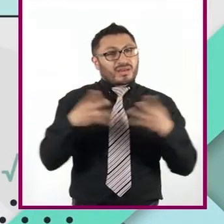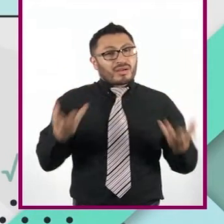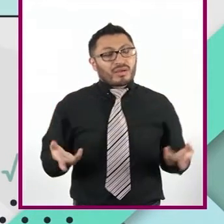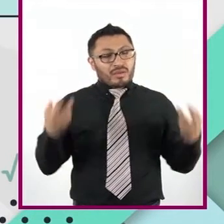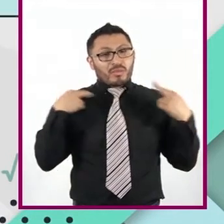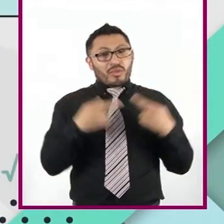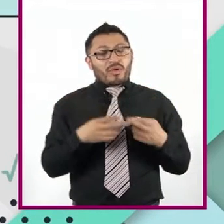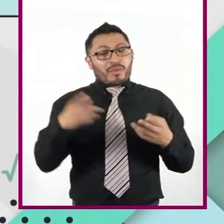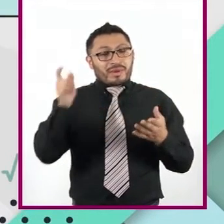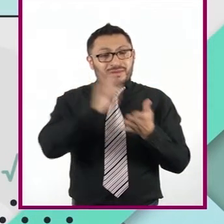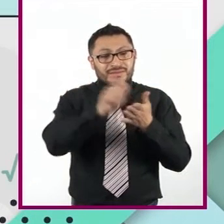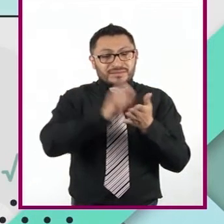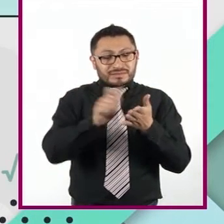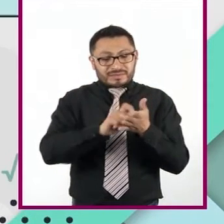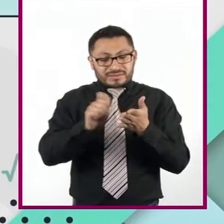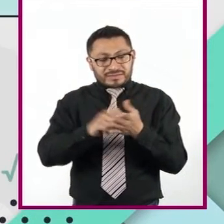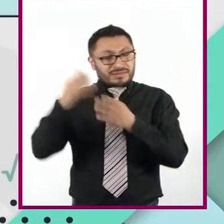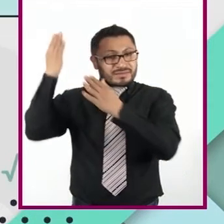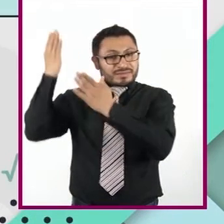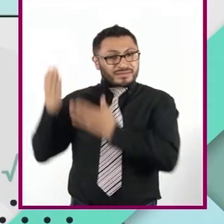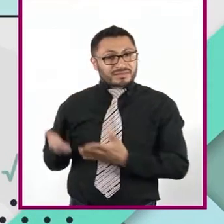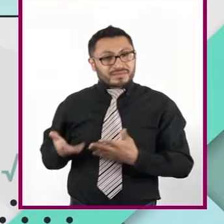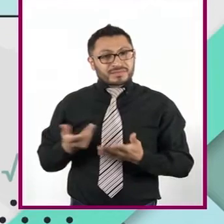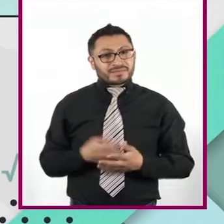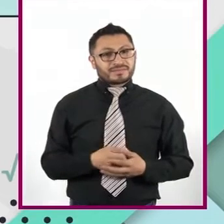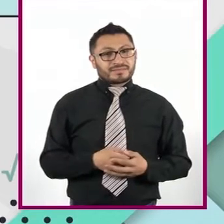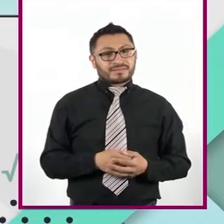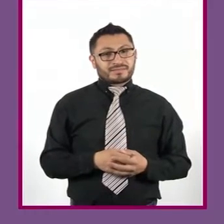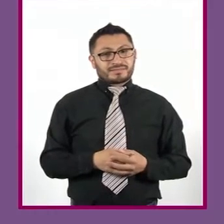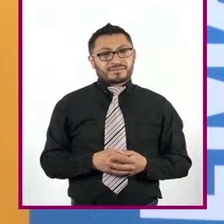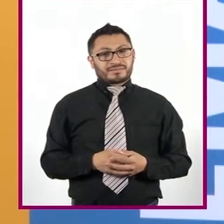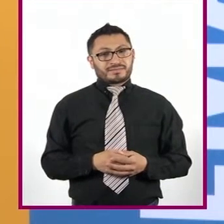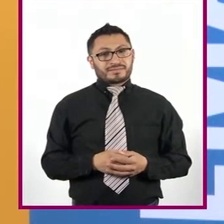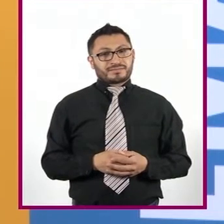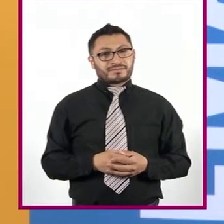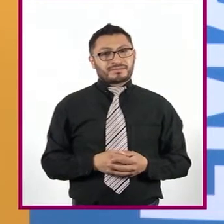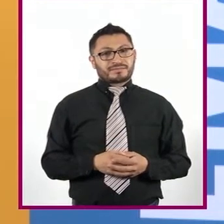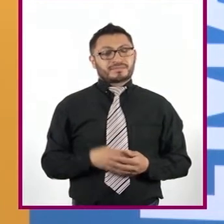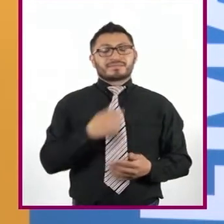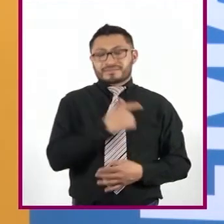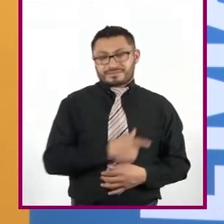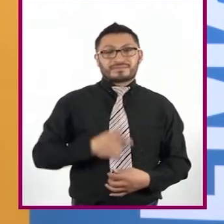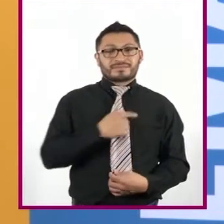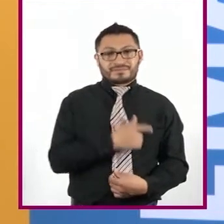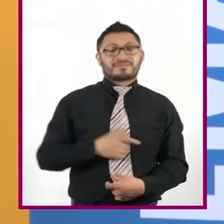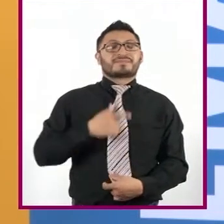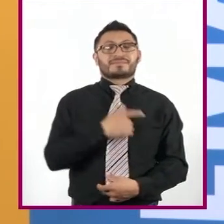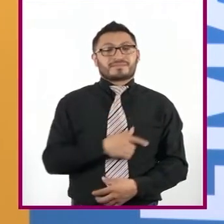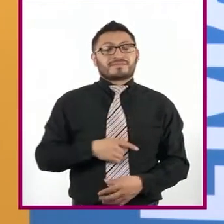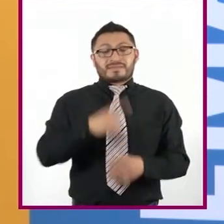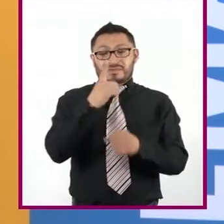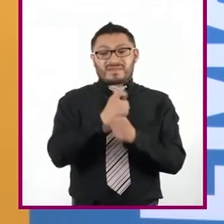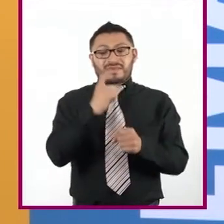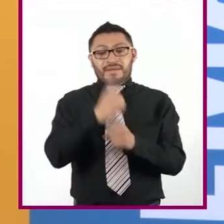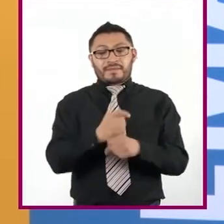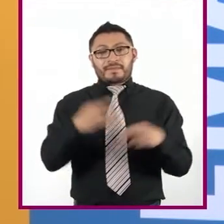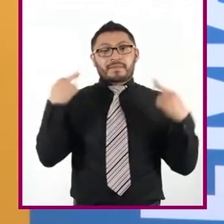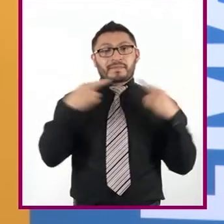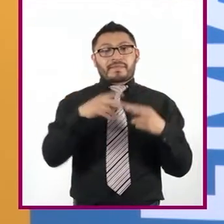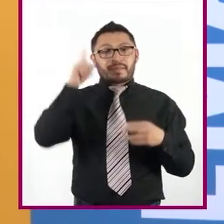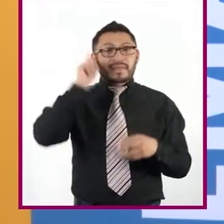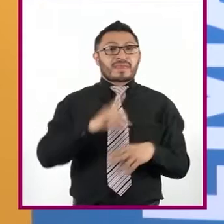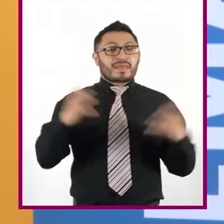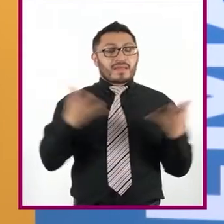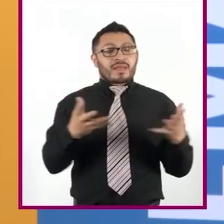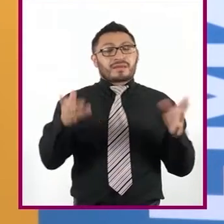la maestra llenó los requerimientos de este cuadro? Con gusto. Lo primero que la profesora tuvo